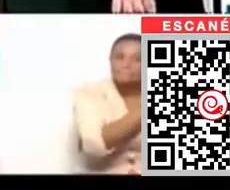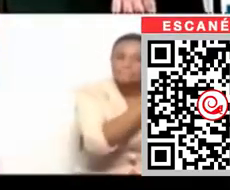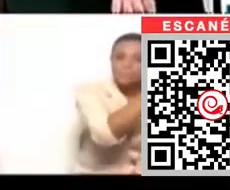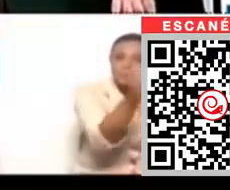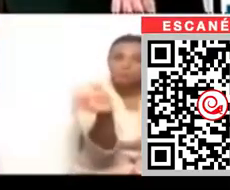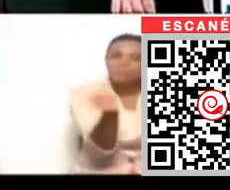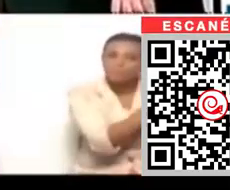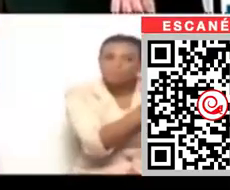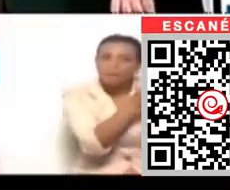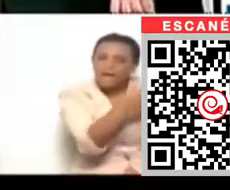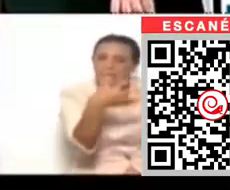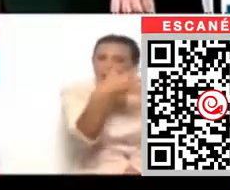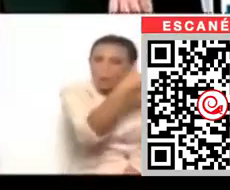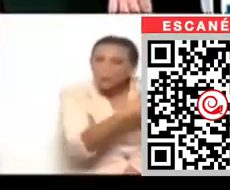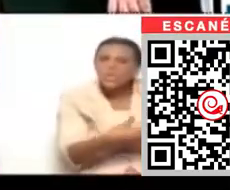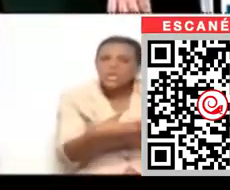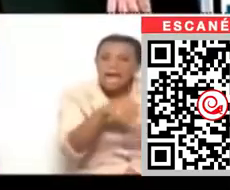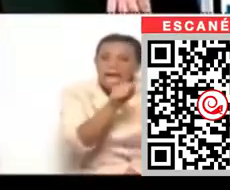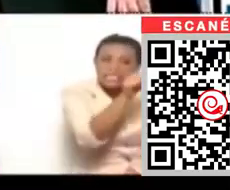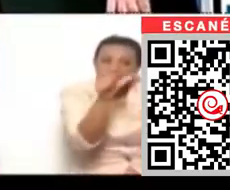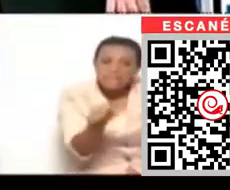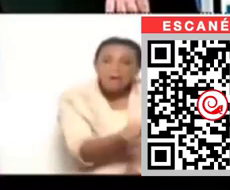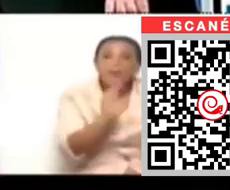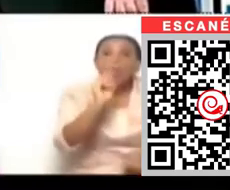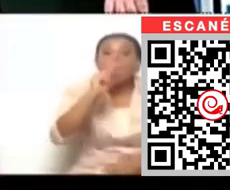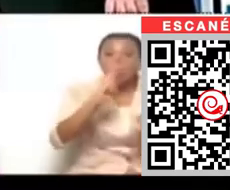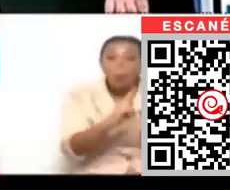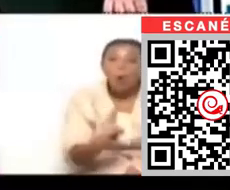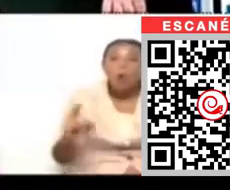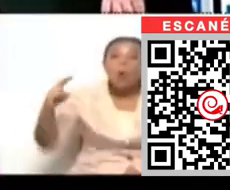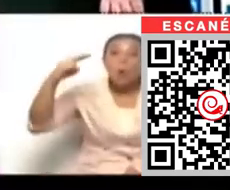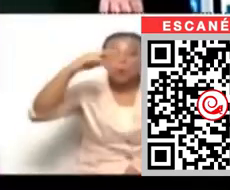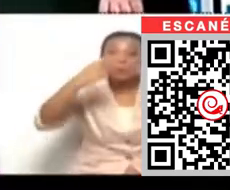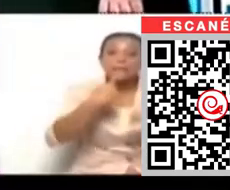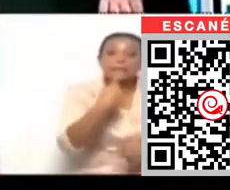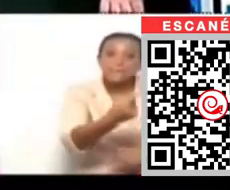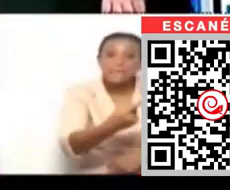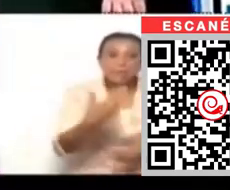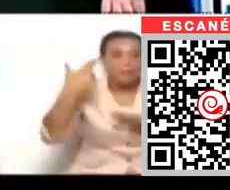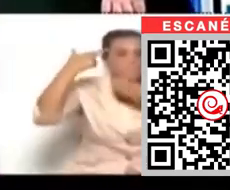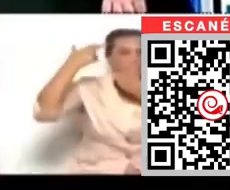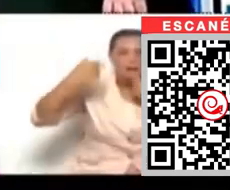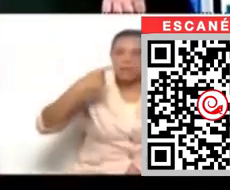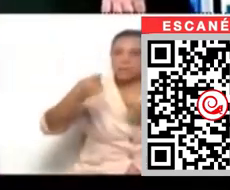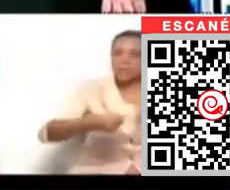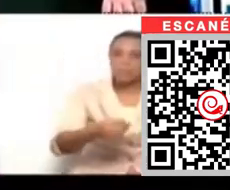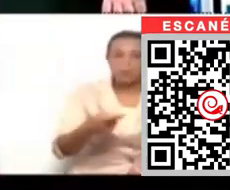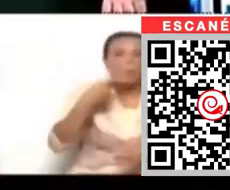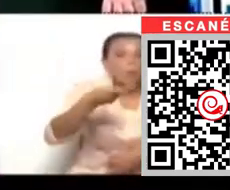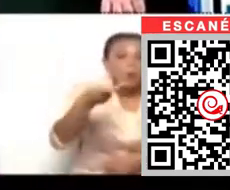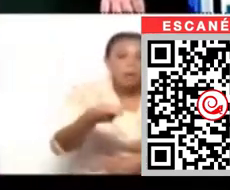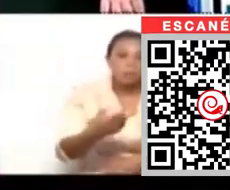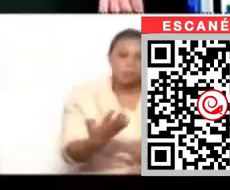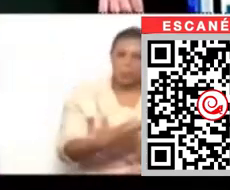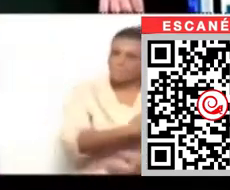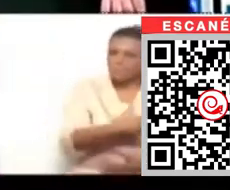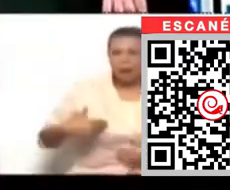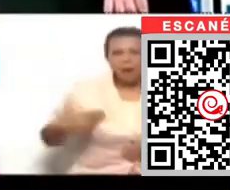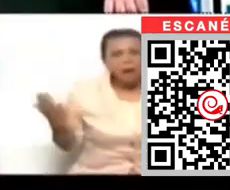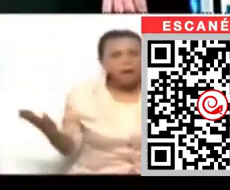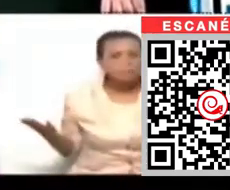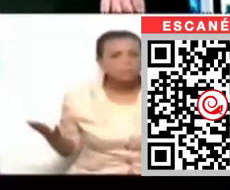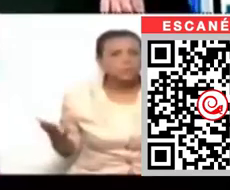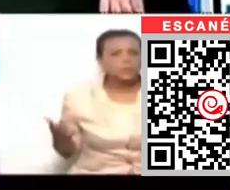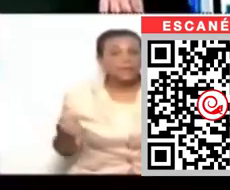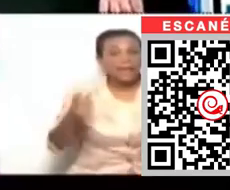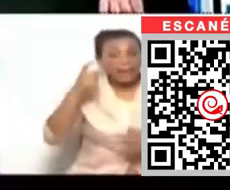y voceros del sistema de la ONU, declara a esta gente como perseguidos políticos y son criminales. Y el